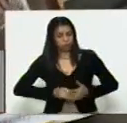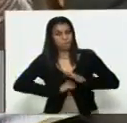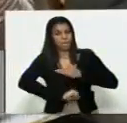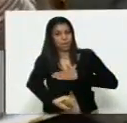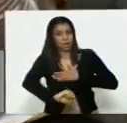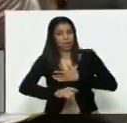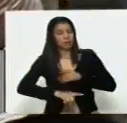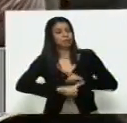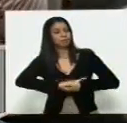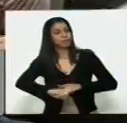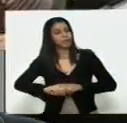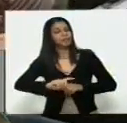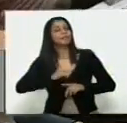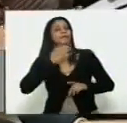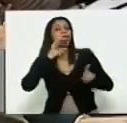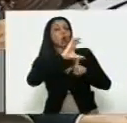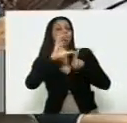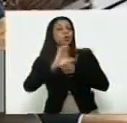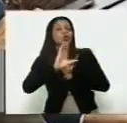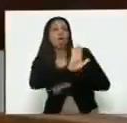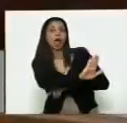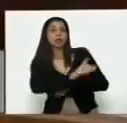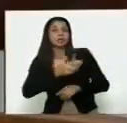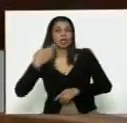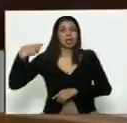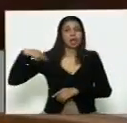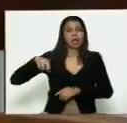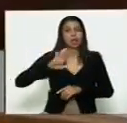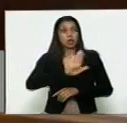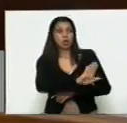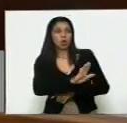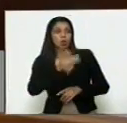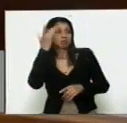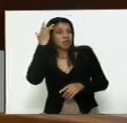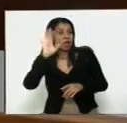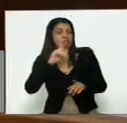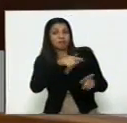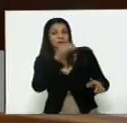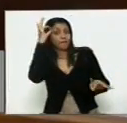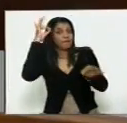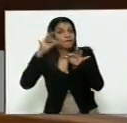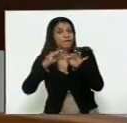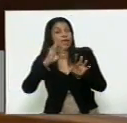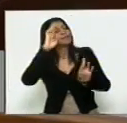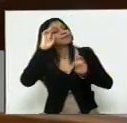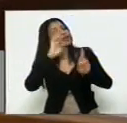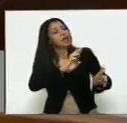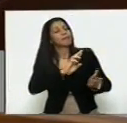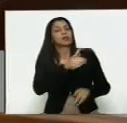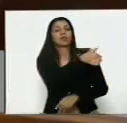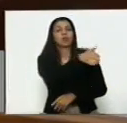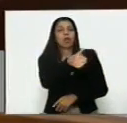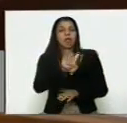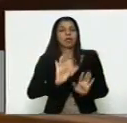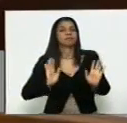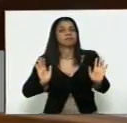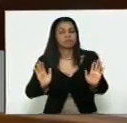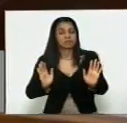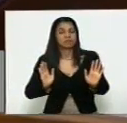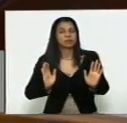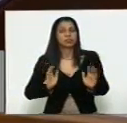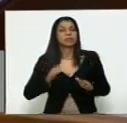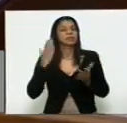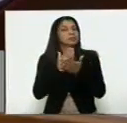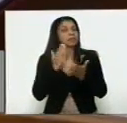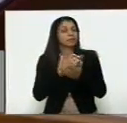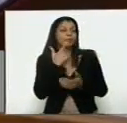debe prevalecer el respeto a la cultura, a religiones, cultos, creencias, prácticas culturales y conocimientos ancestrales,